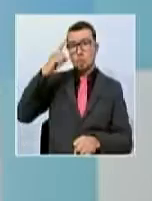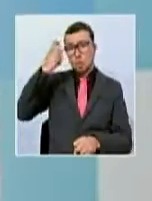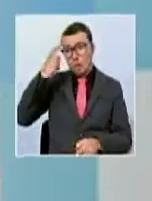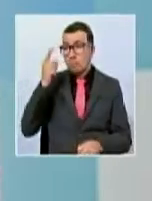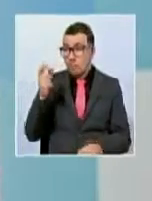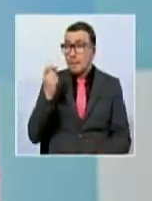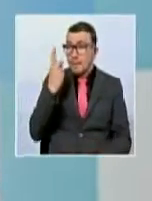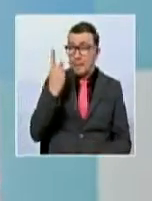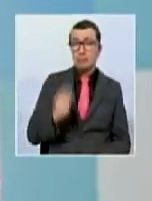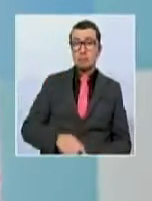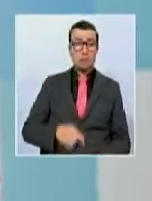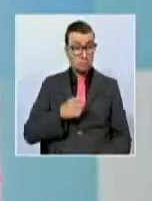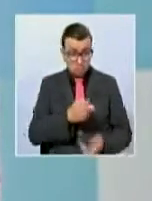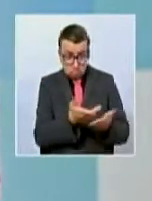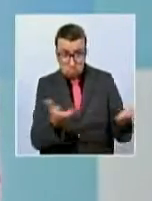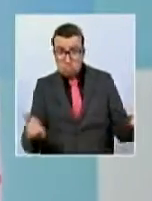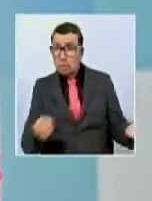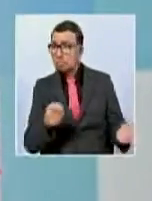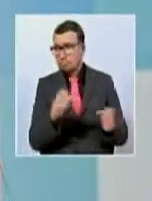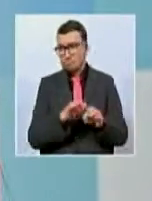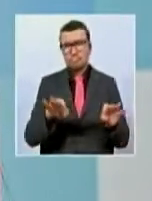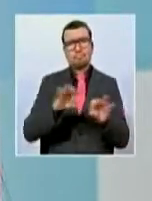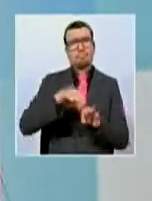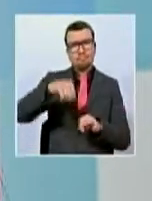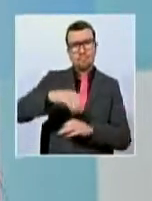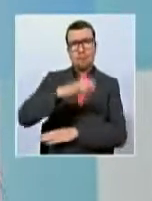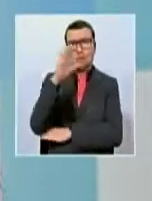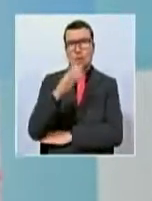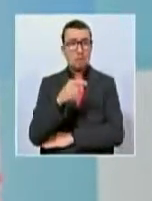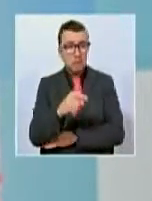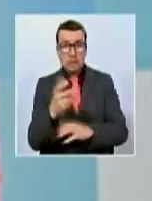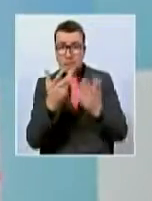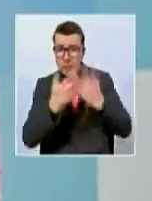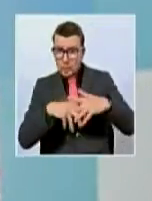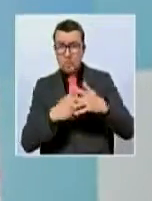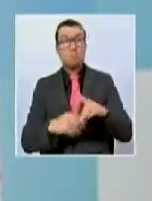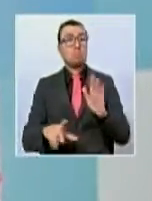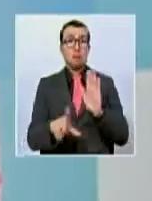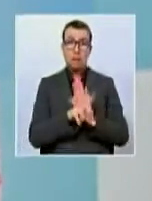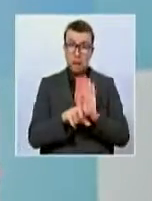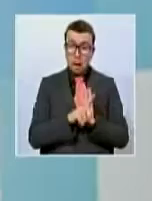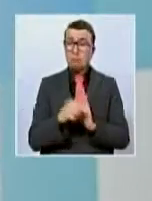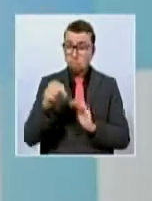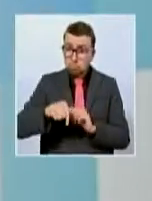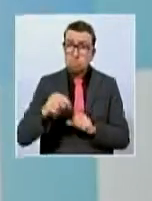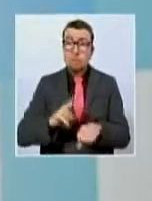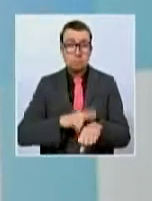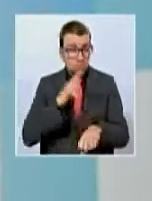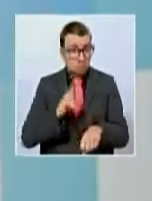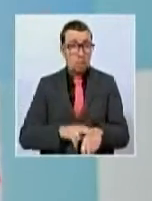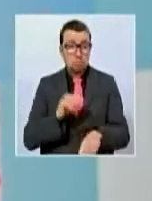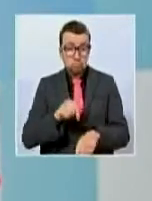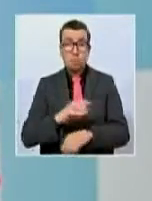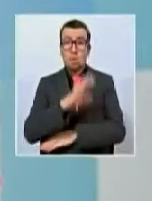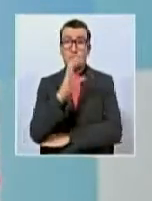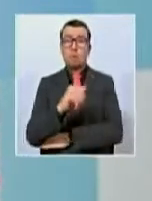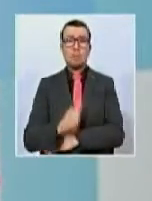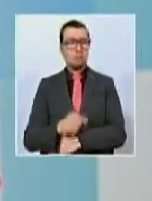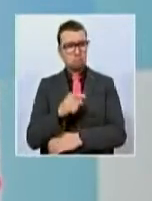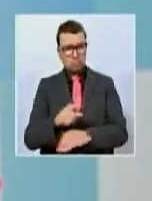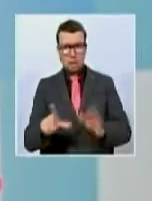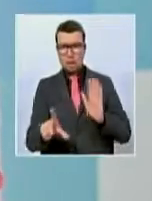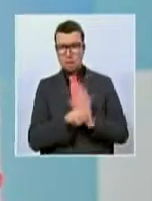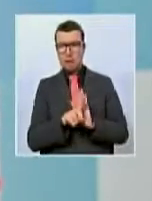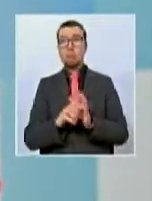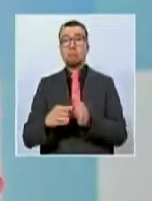tiene una opción muy importante en este país con industria legal, industria nacional, con productos terminados con registro